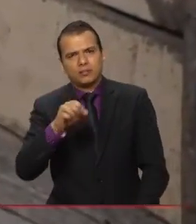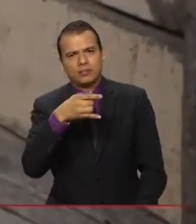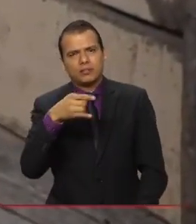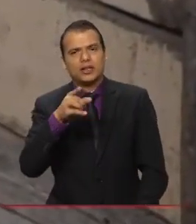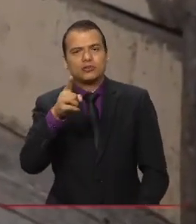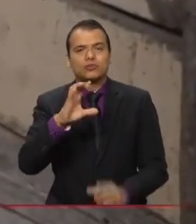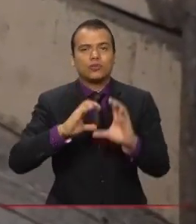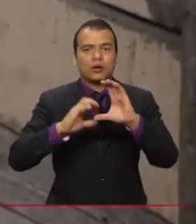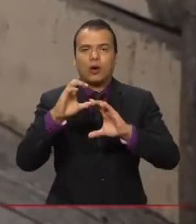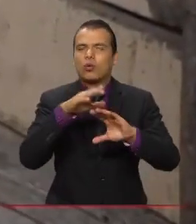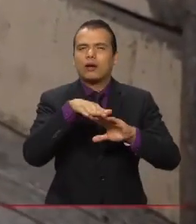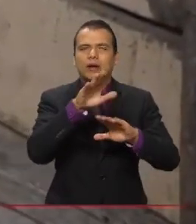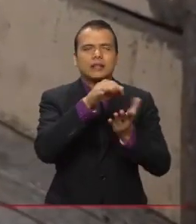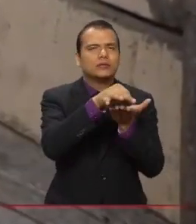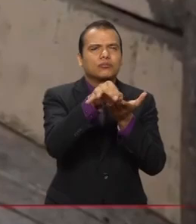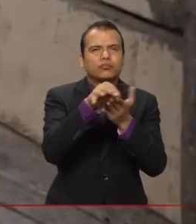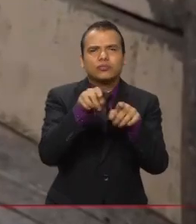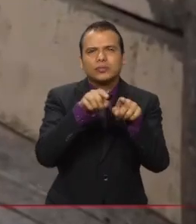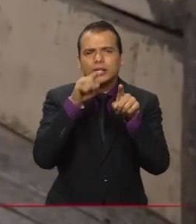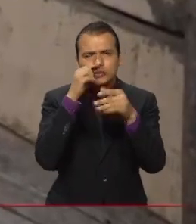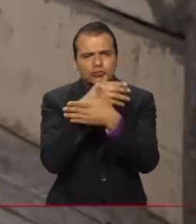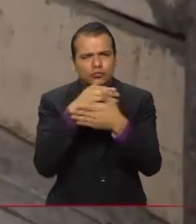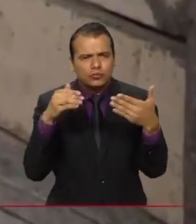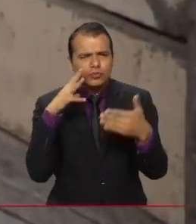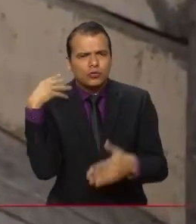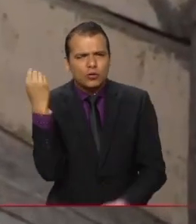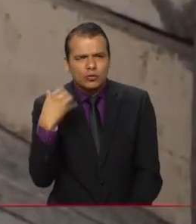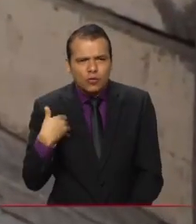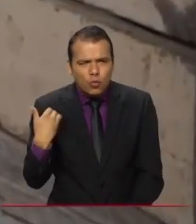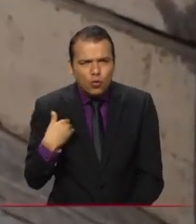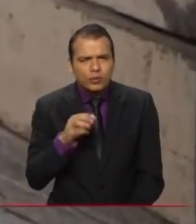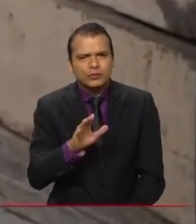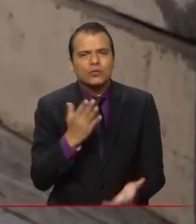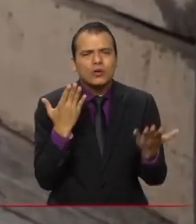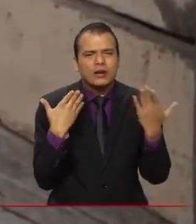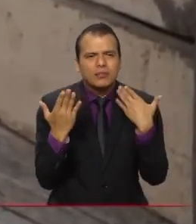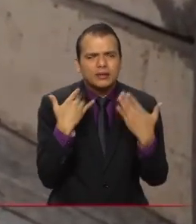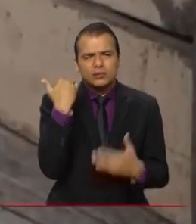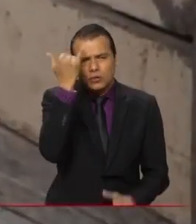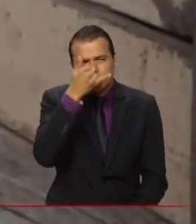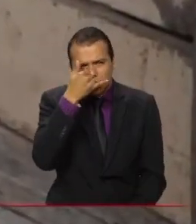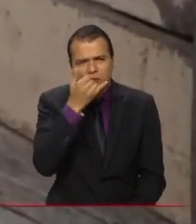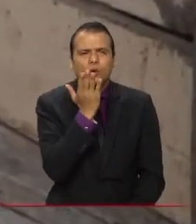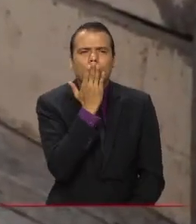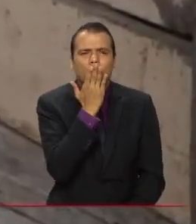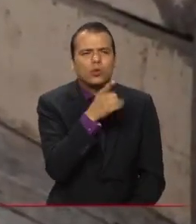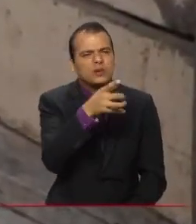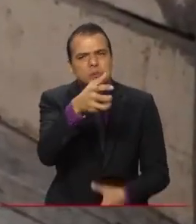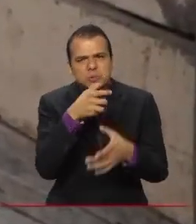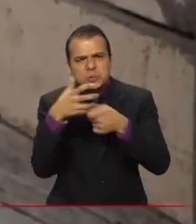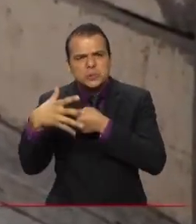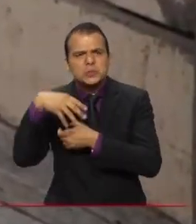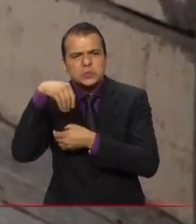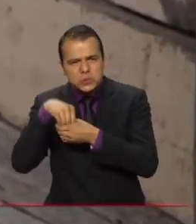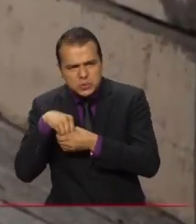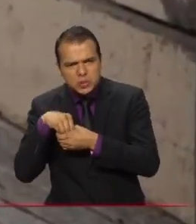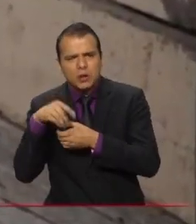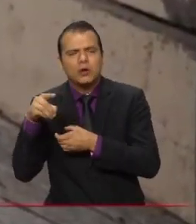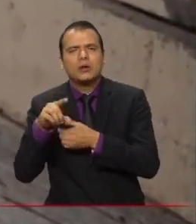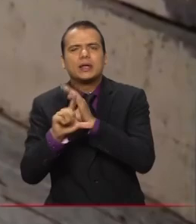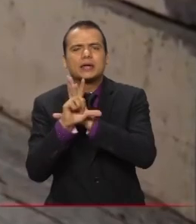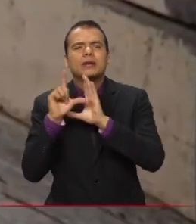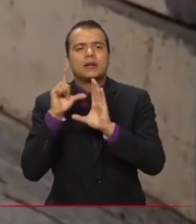Algunos de ellos con pertenencia indígena, afrocolombiana o campesina. Sus núcleos familiares, además,